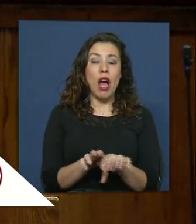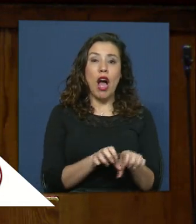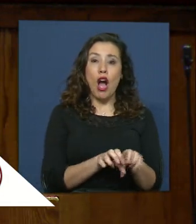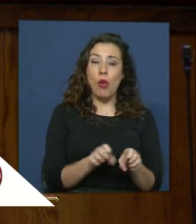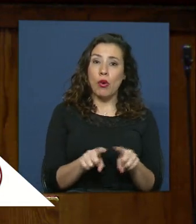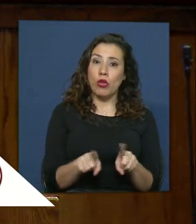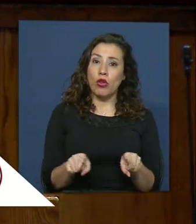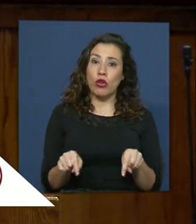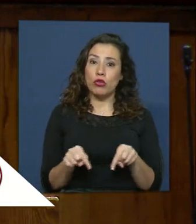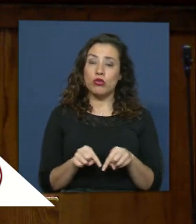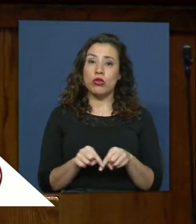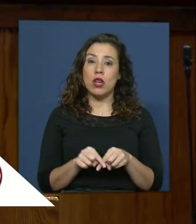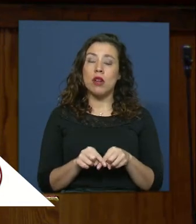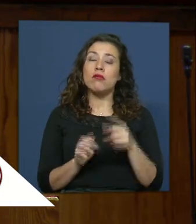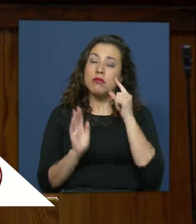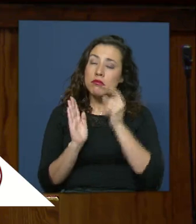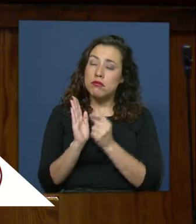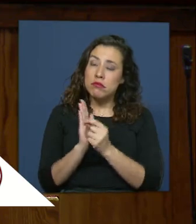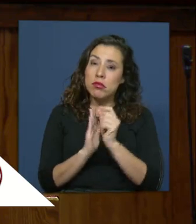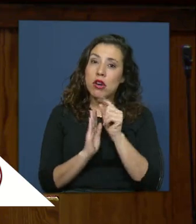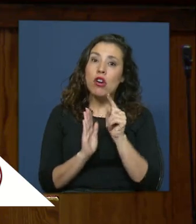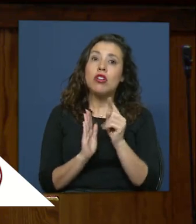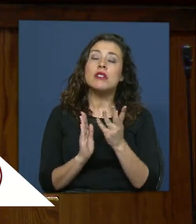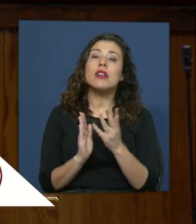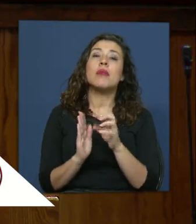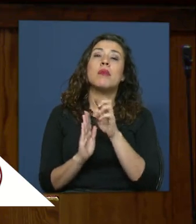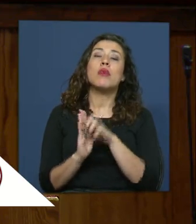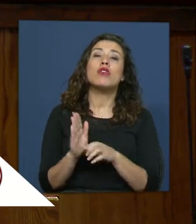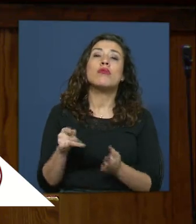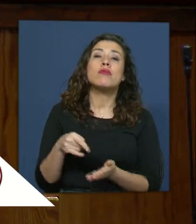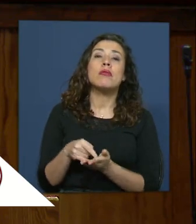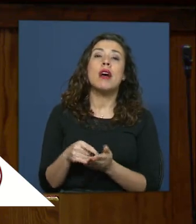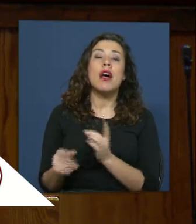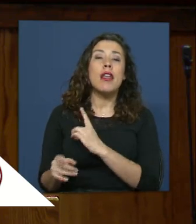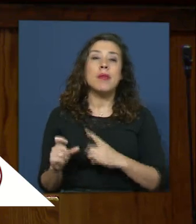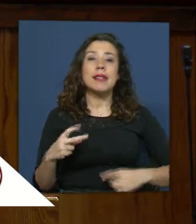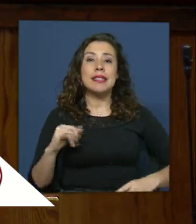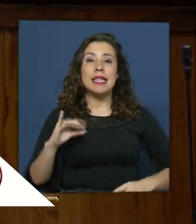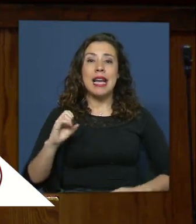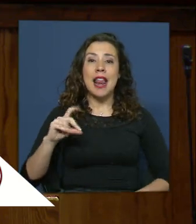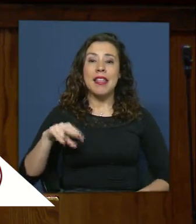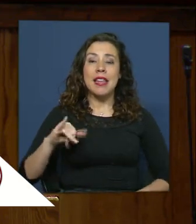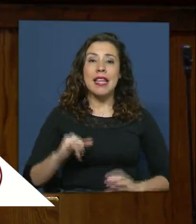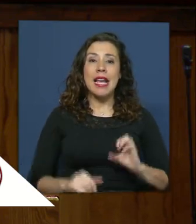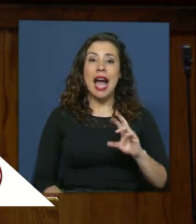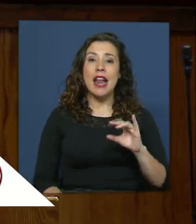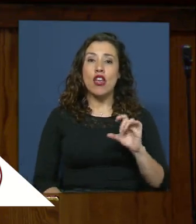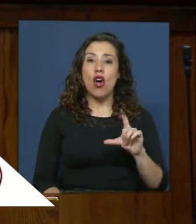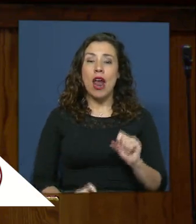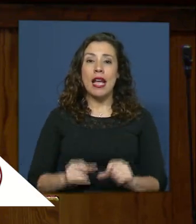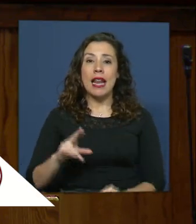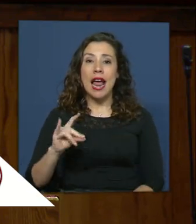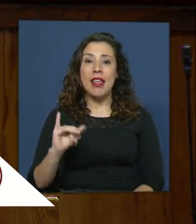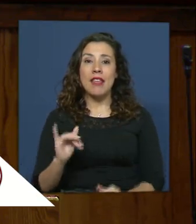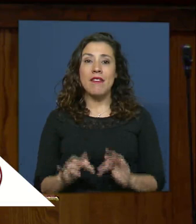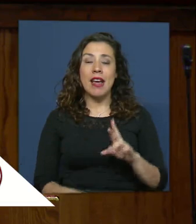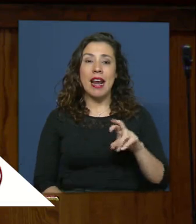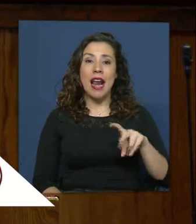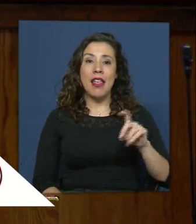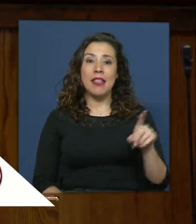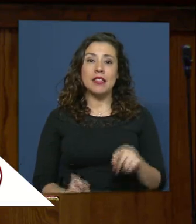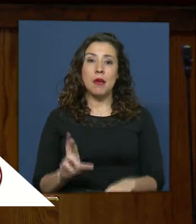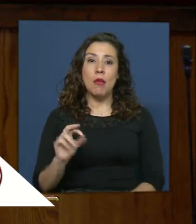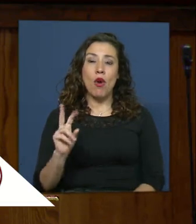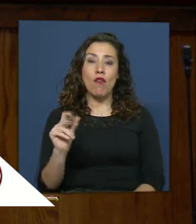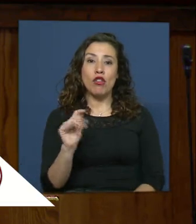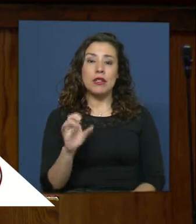de la sala reconocen su origen en mociones de la diputada Daniela Chicardini, Cariola, Girardi, Fernández y Proboste,